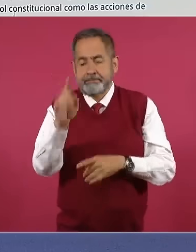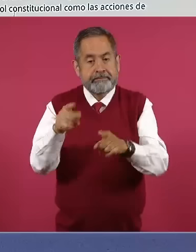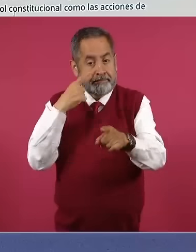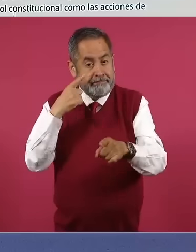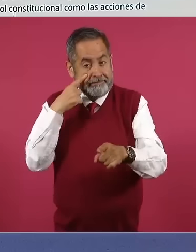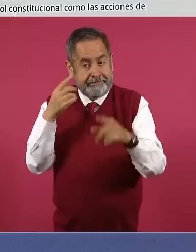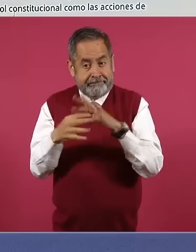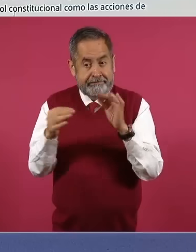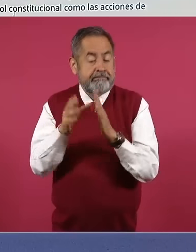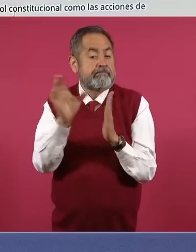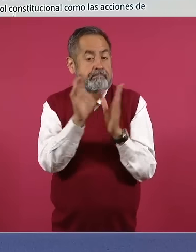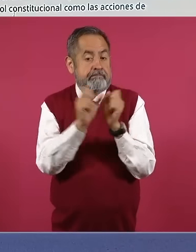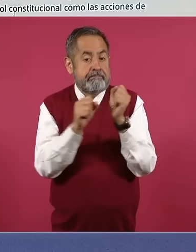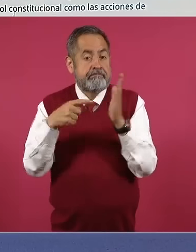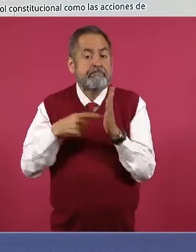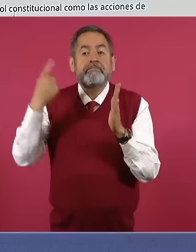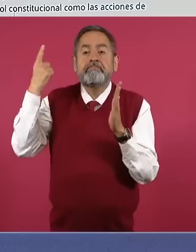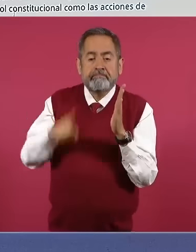establece